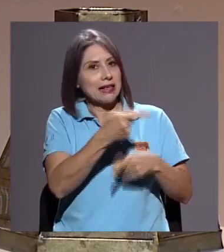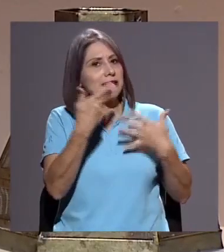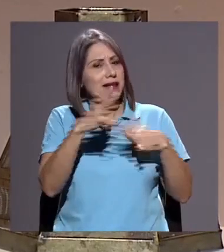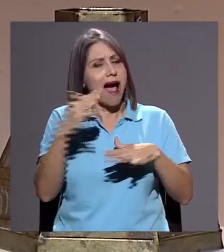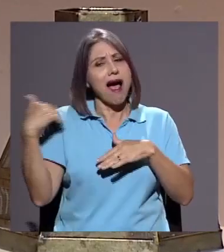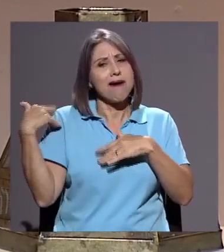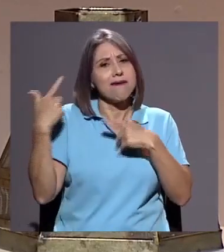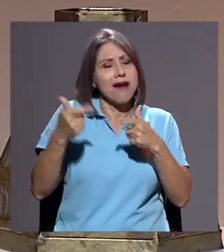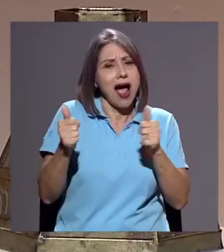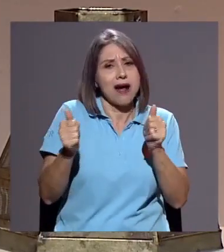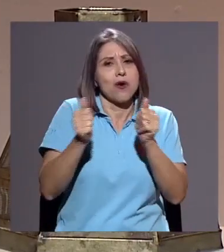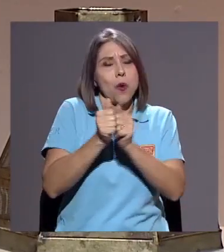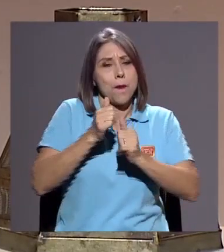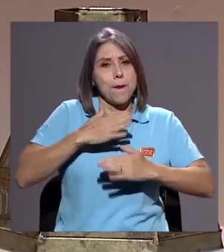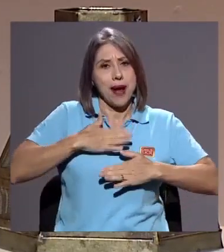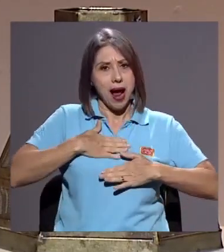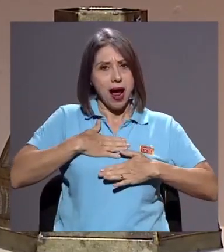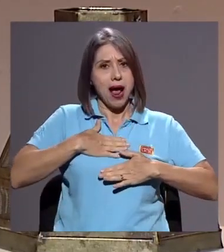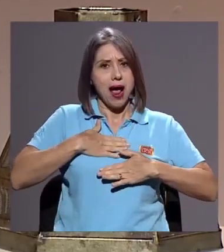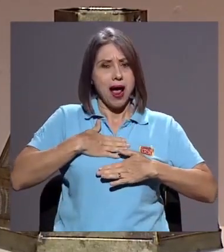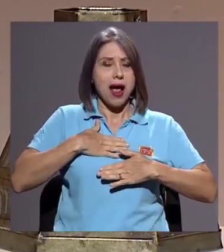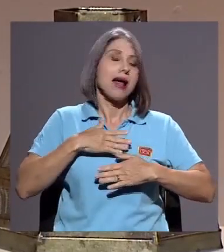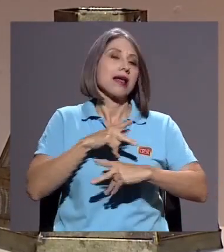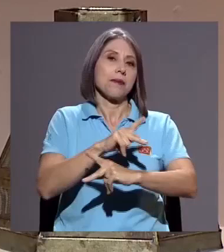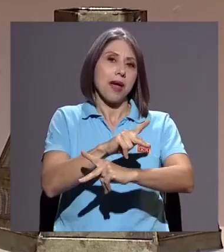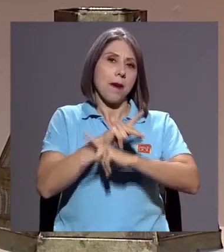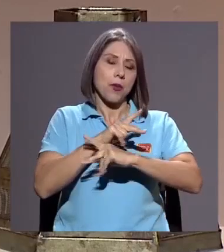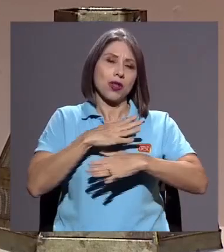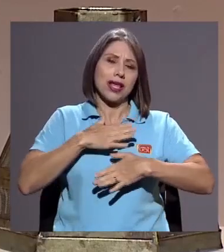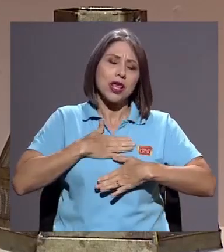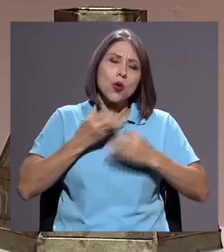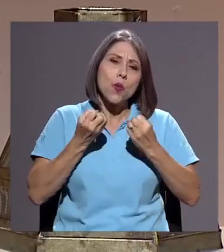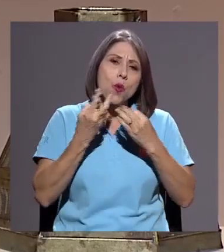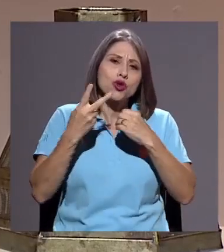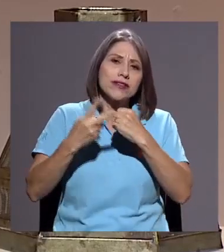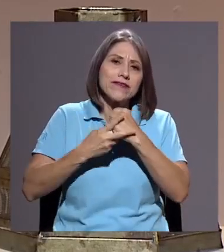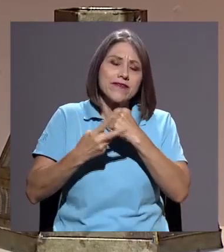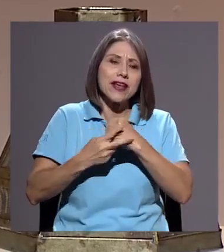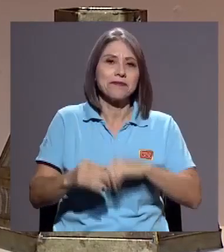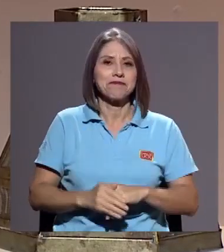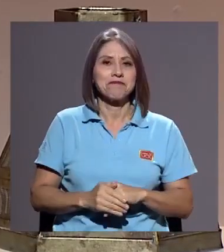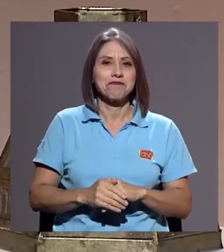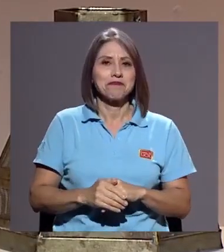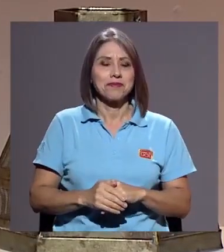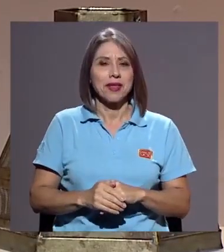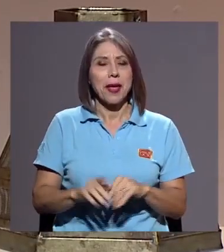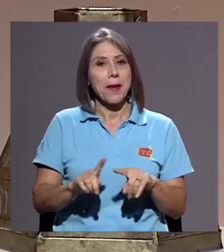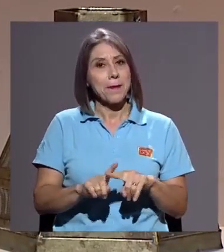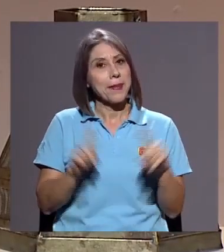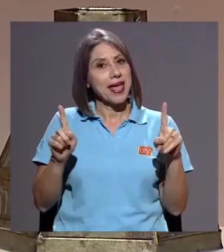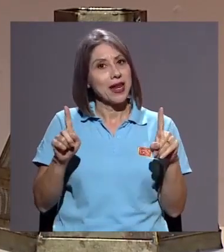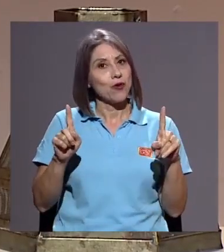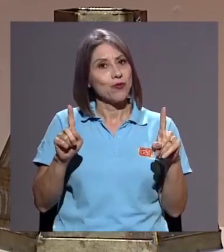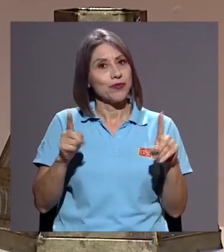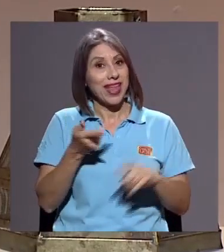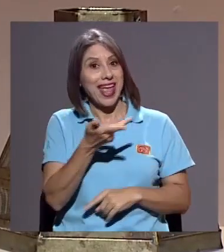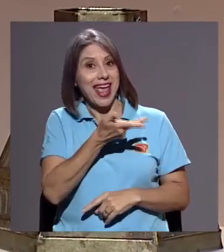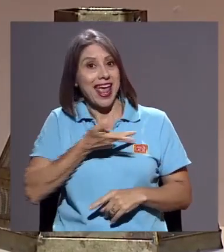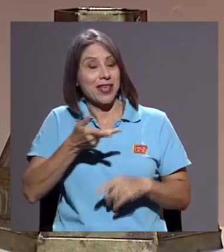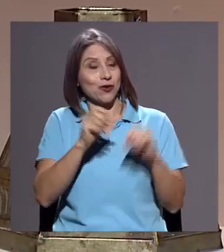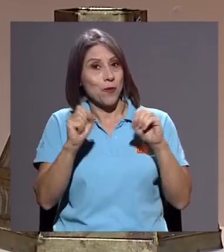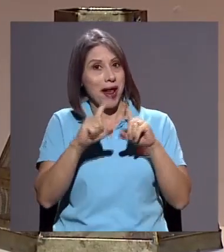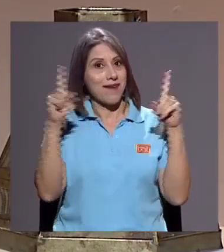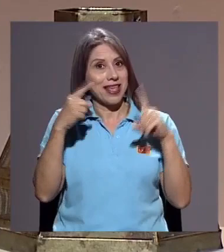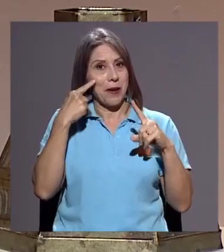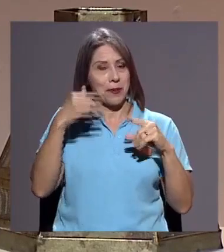me ha protegido en múltiples ocasiones, pero la maravilla de ellos la veremos